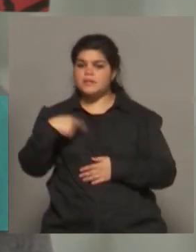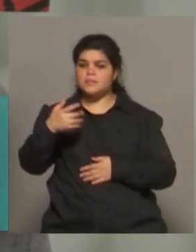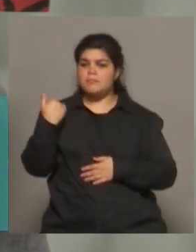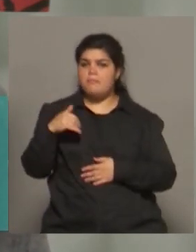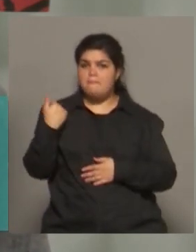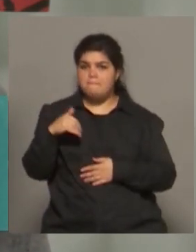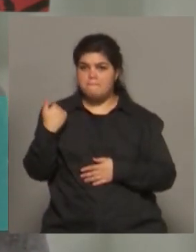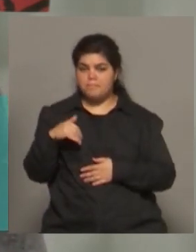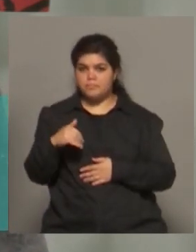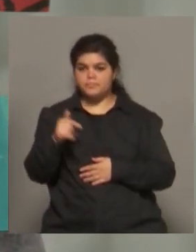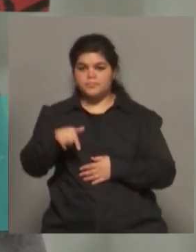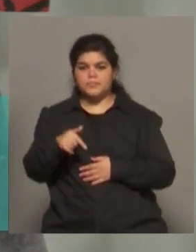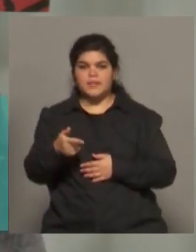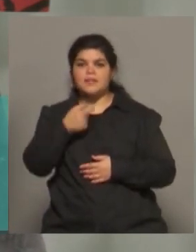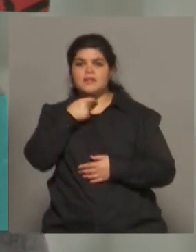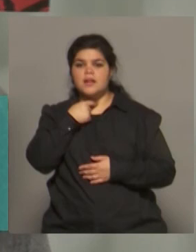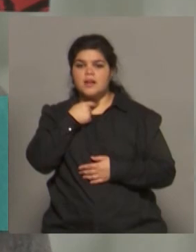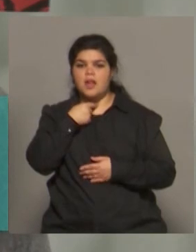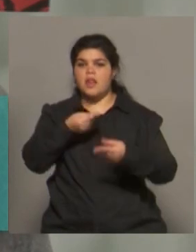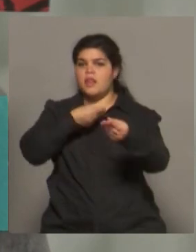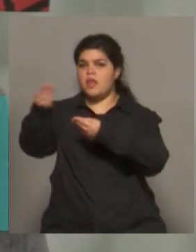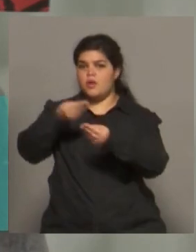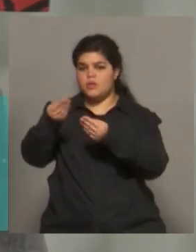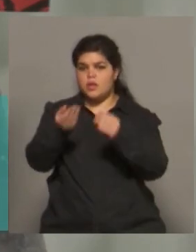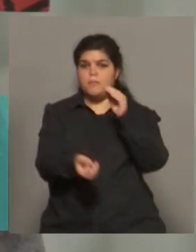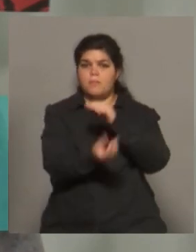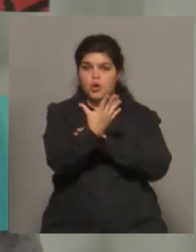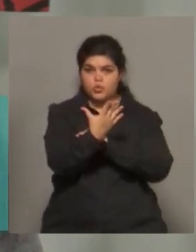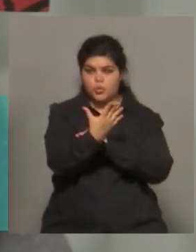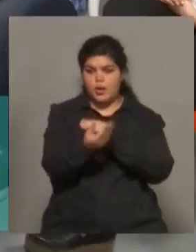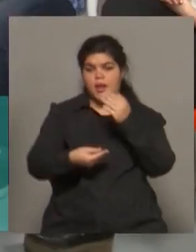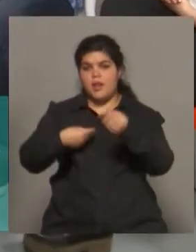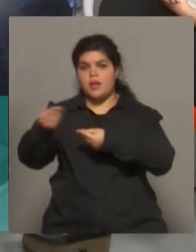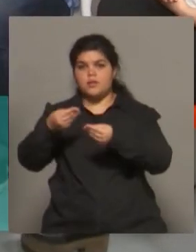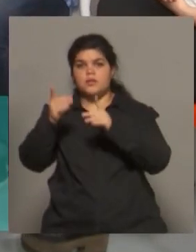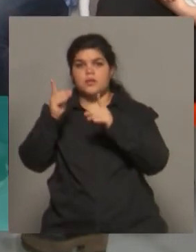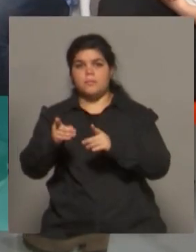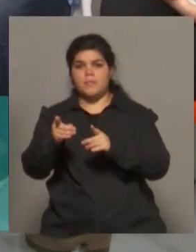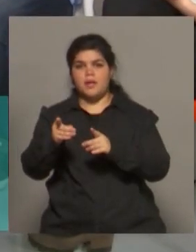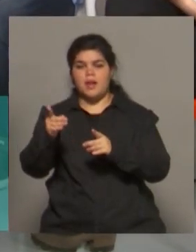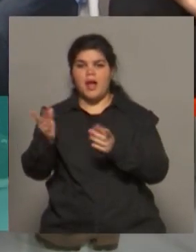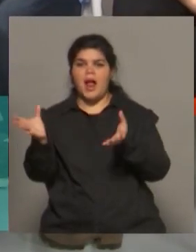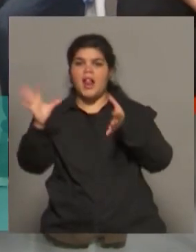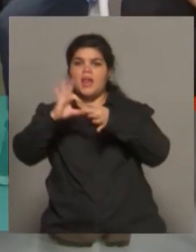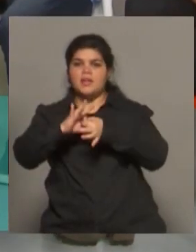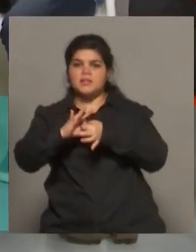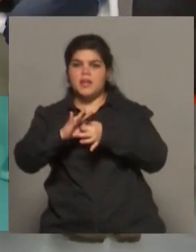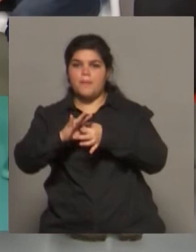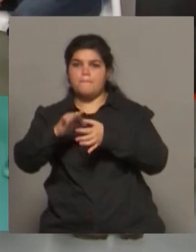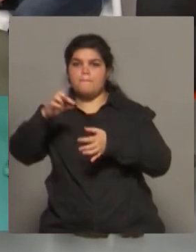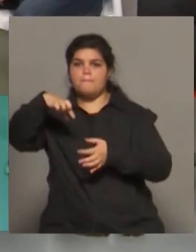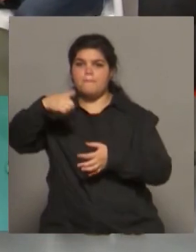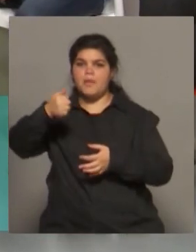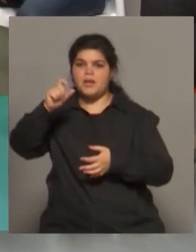Argentina por querer también negociar desde el Mercosur con la Alianza del Pacífico, porque son cuestiones